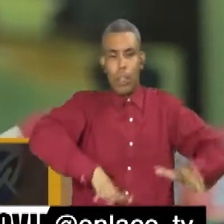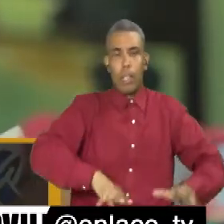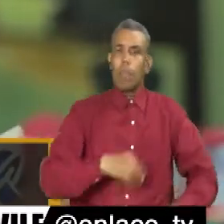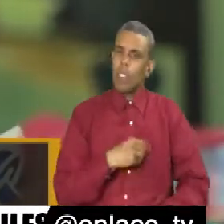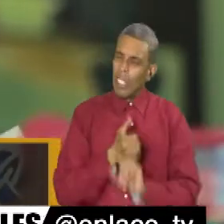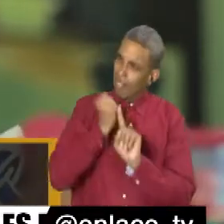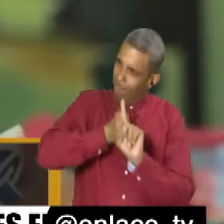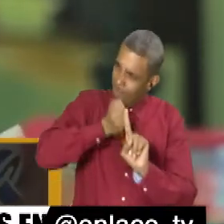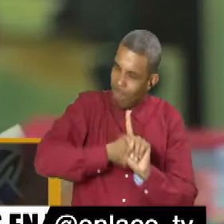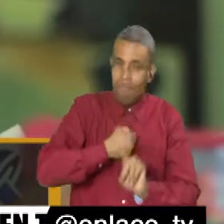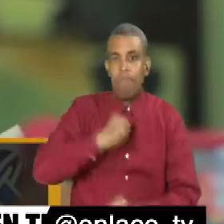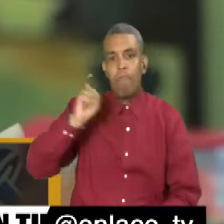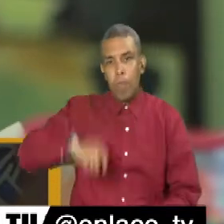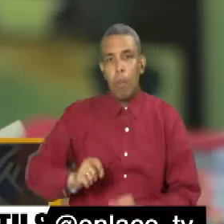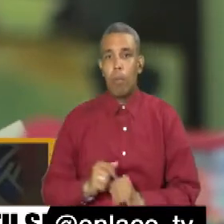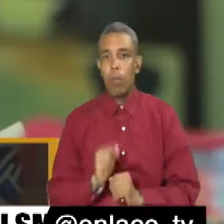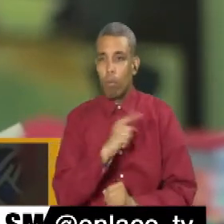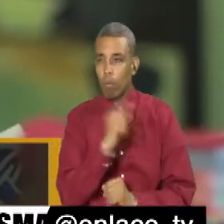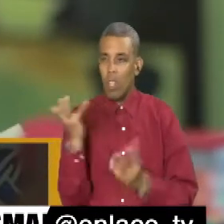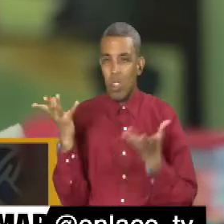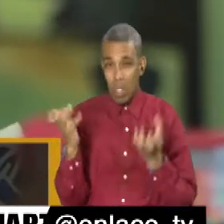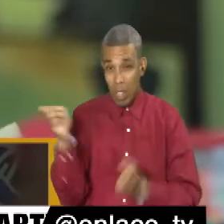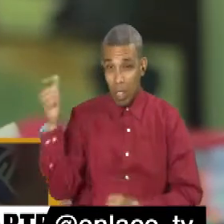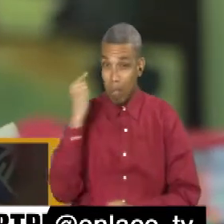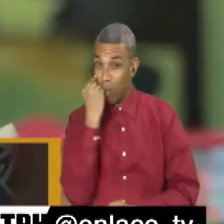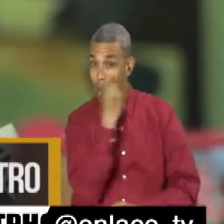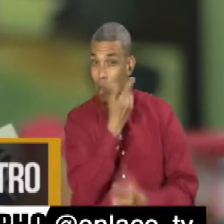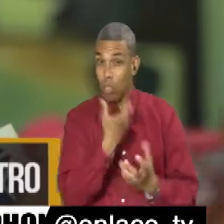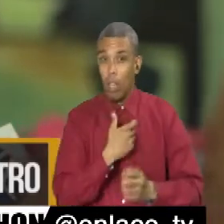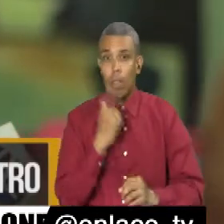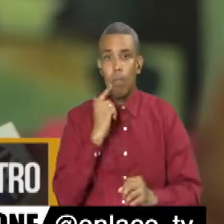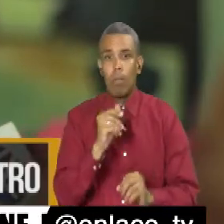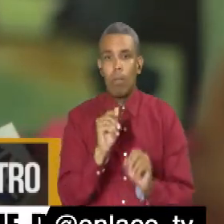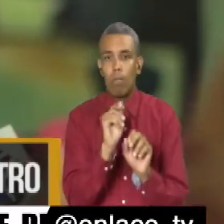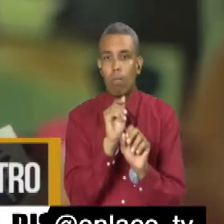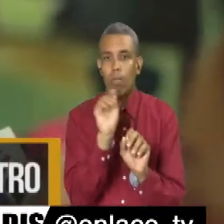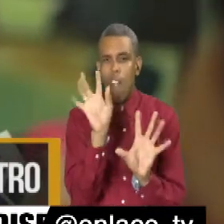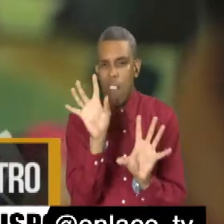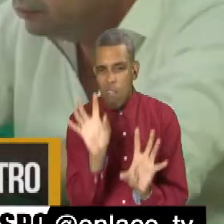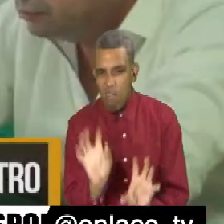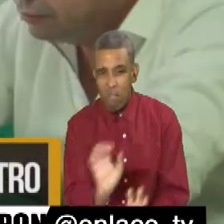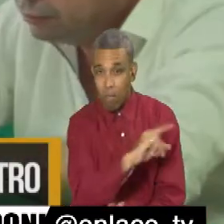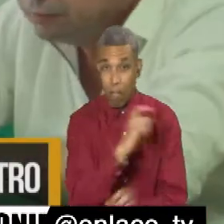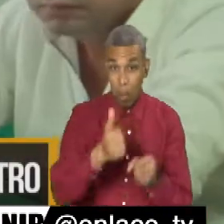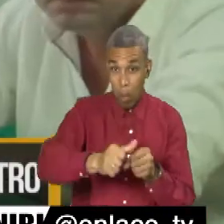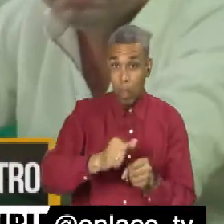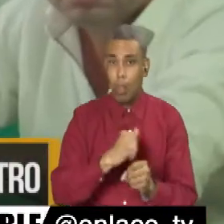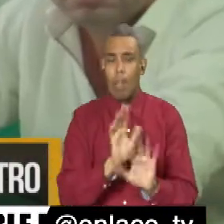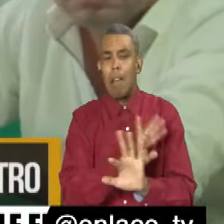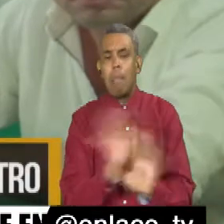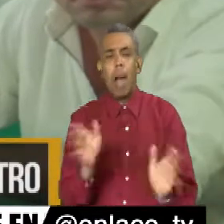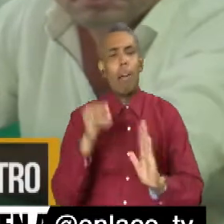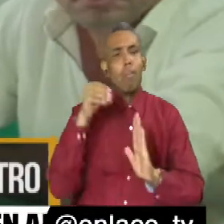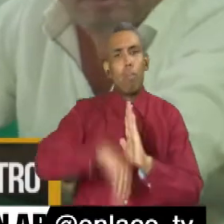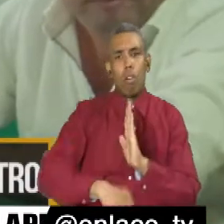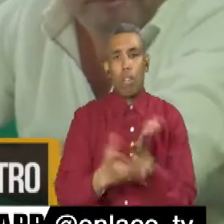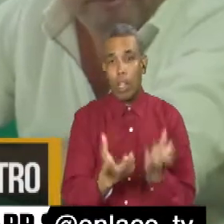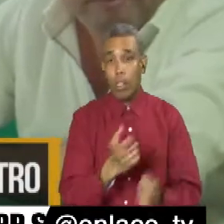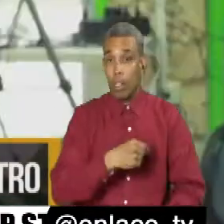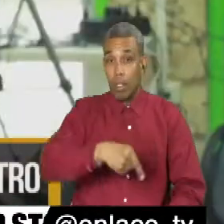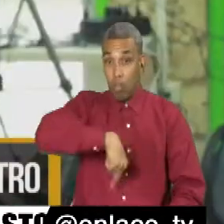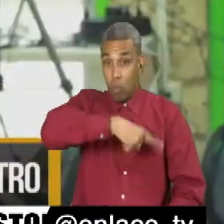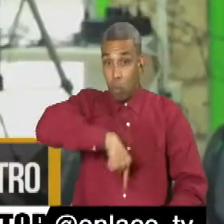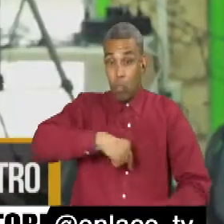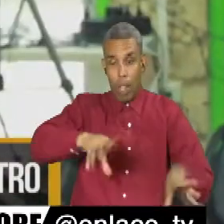de nuestra refinería y hoy es parte de esta temática aquí precisamente en el centro. Por su parte, el secretario departamental de